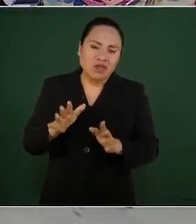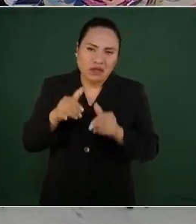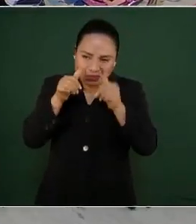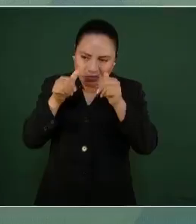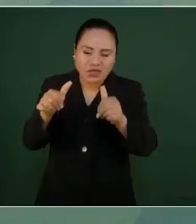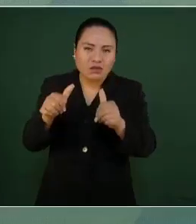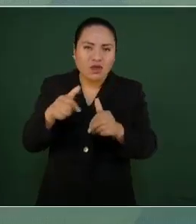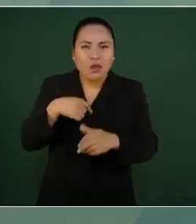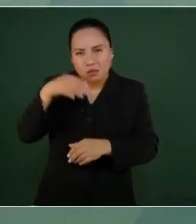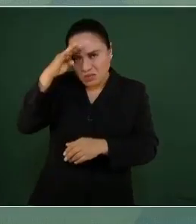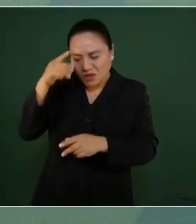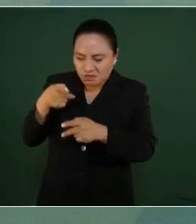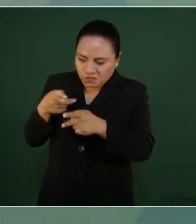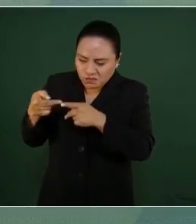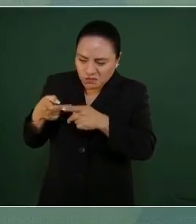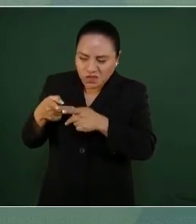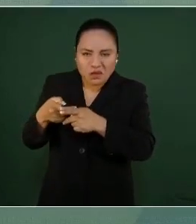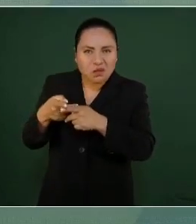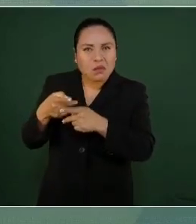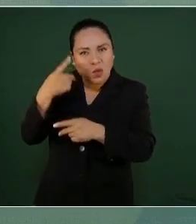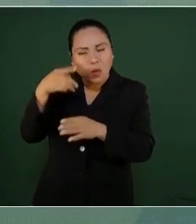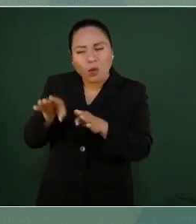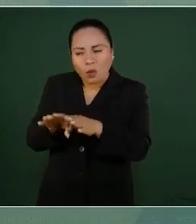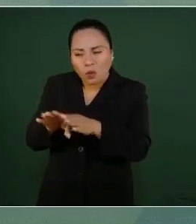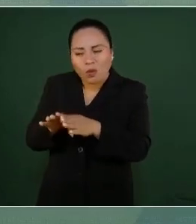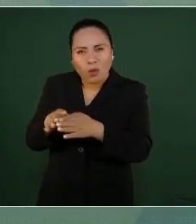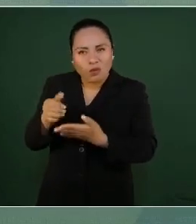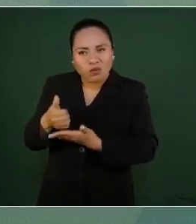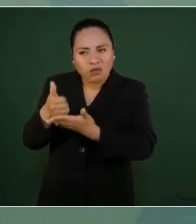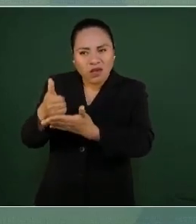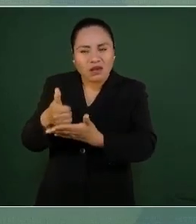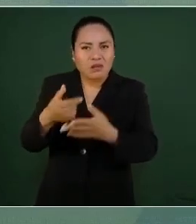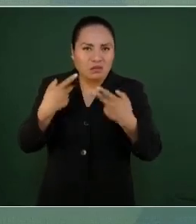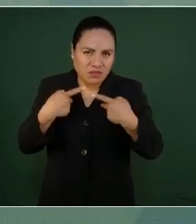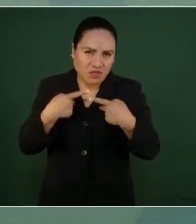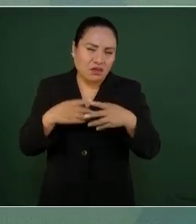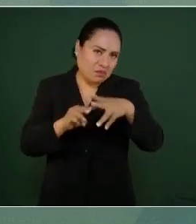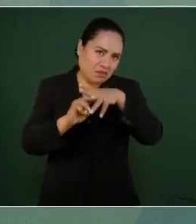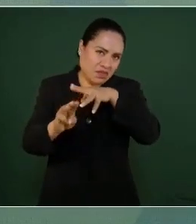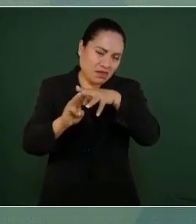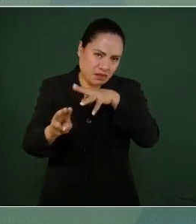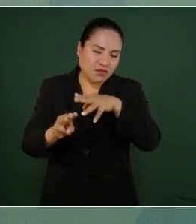migratorio que lo aplicamos constantemente.